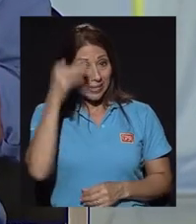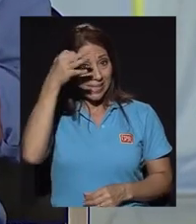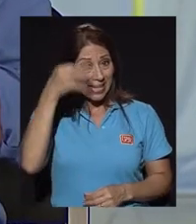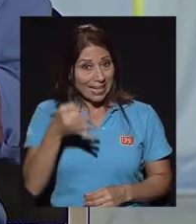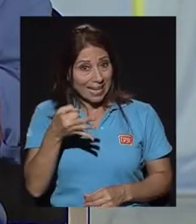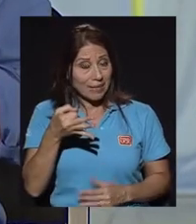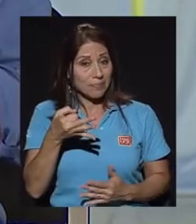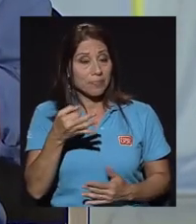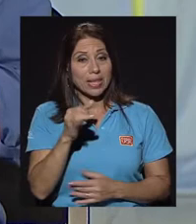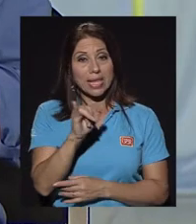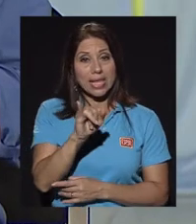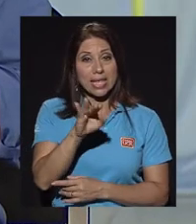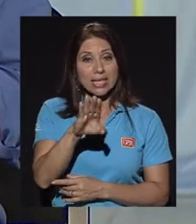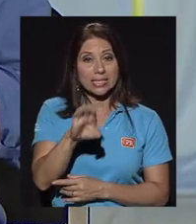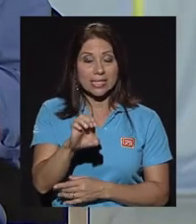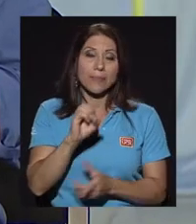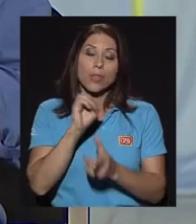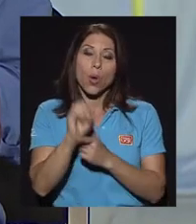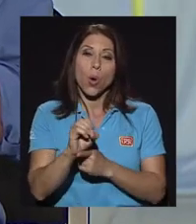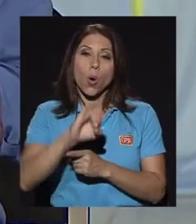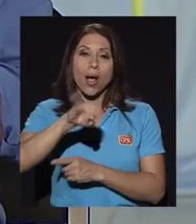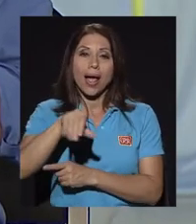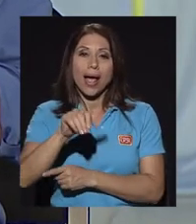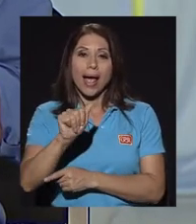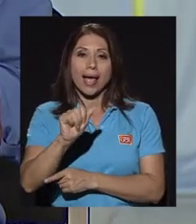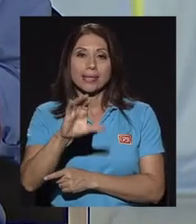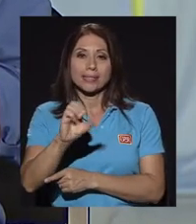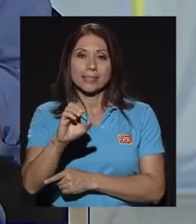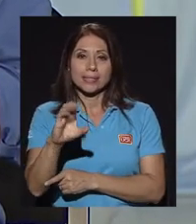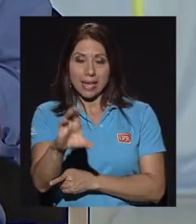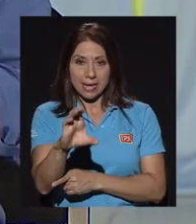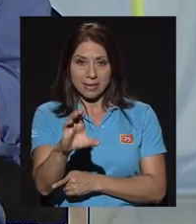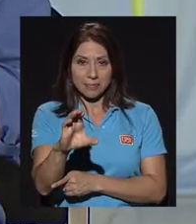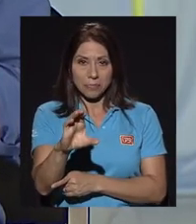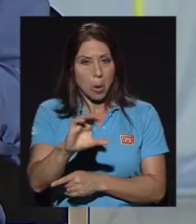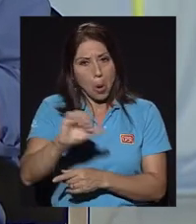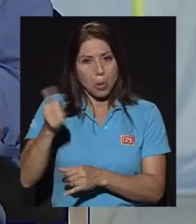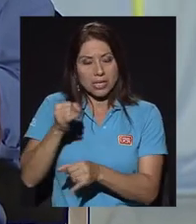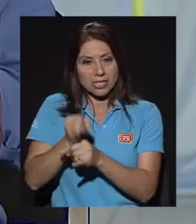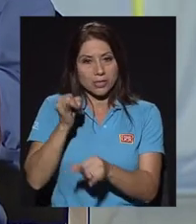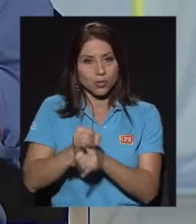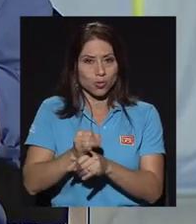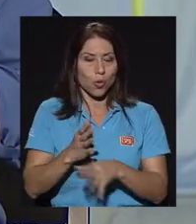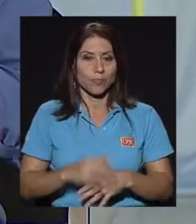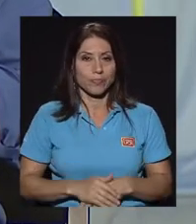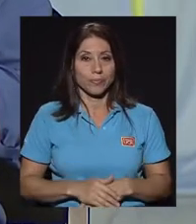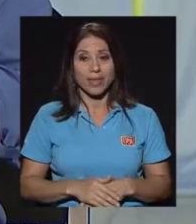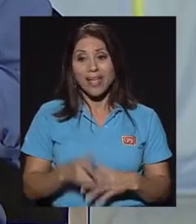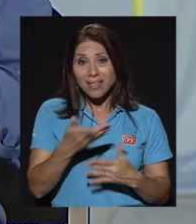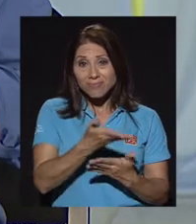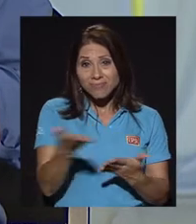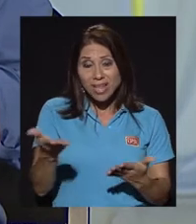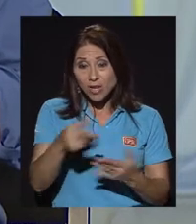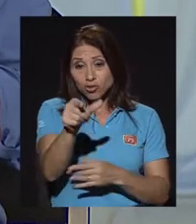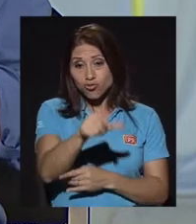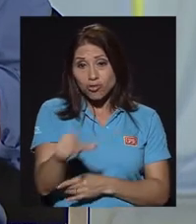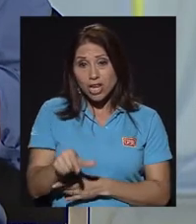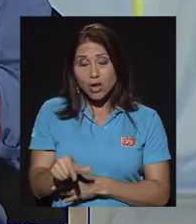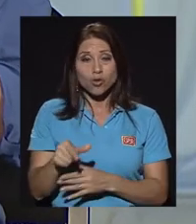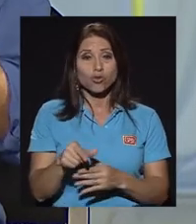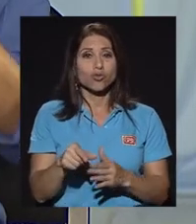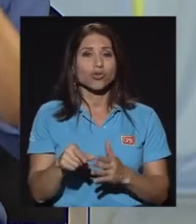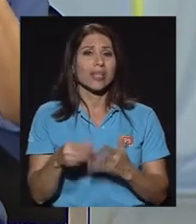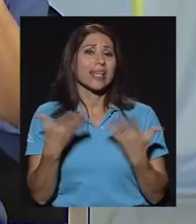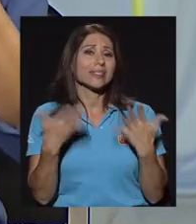necesario que el ICE o otro ente como JASEC construya en nuestros ya subutilizados ríos, como por ejemplo el